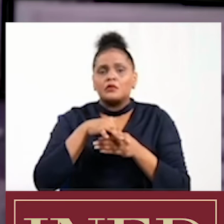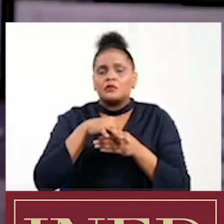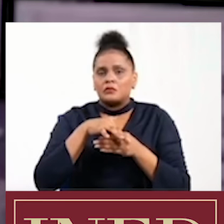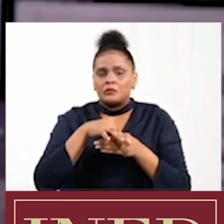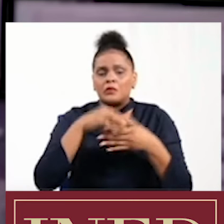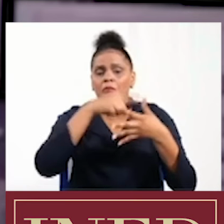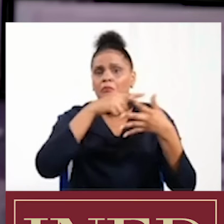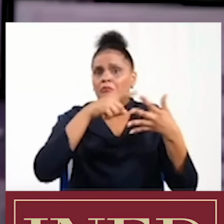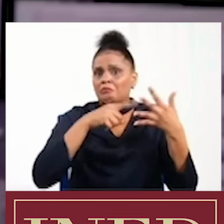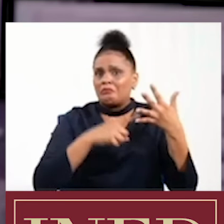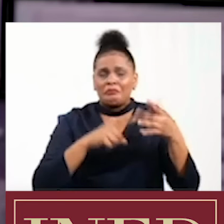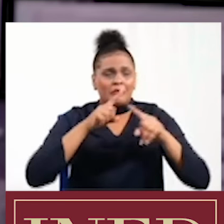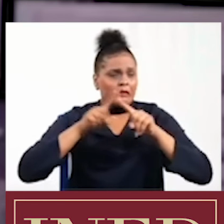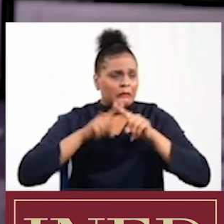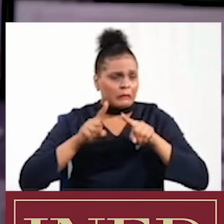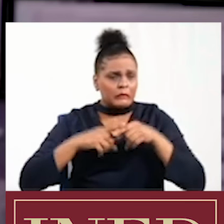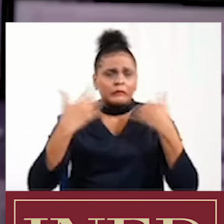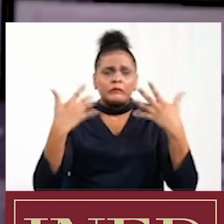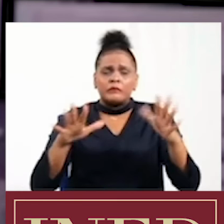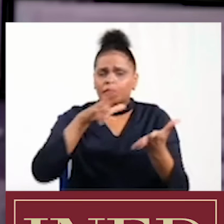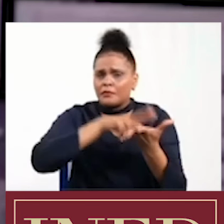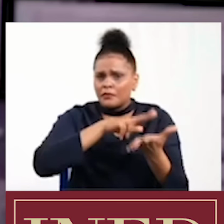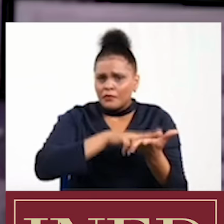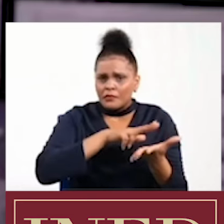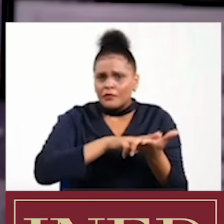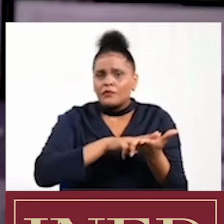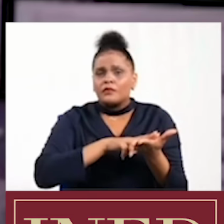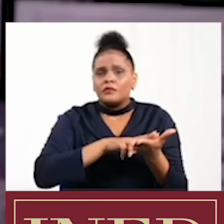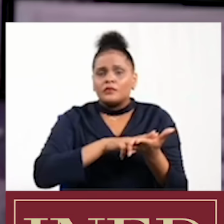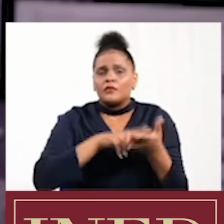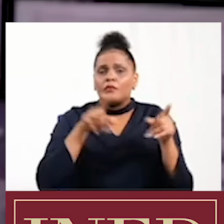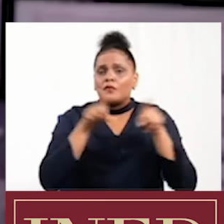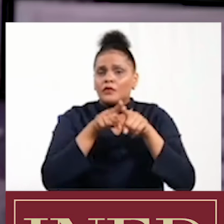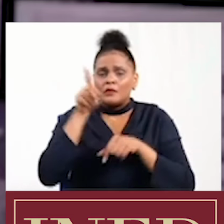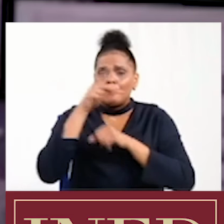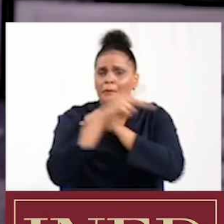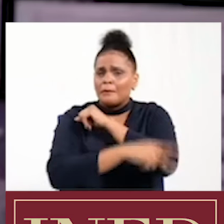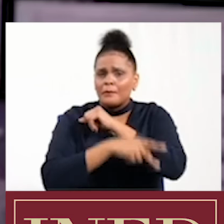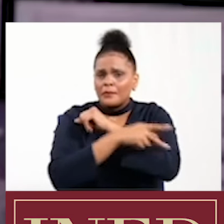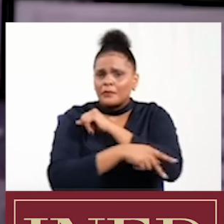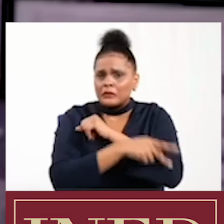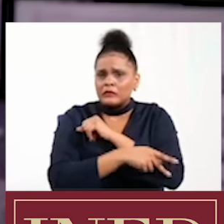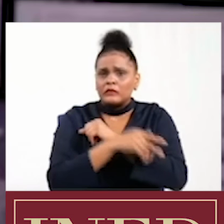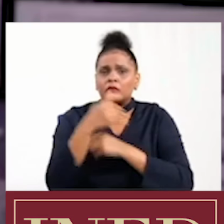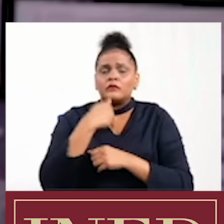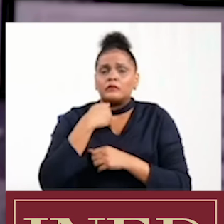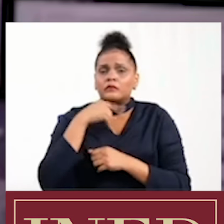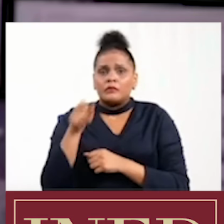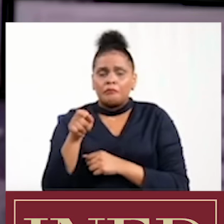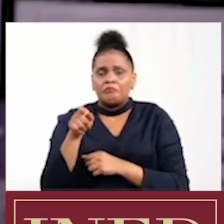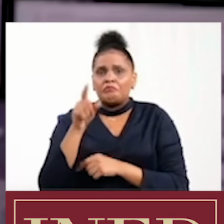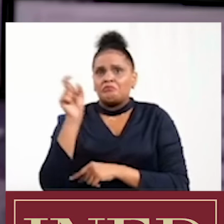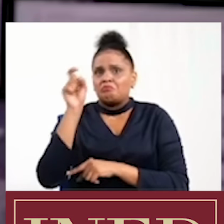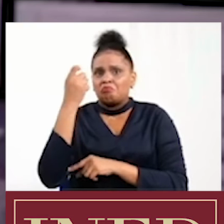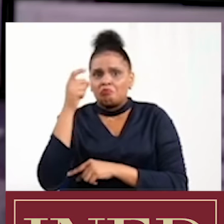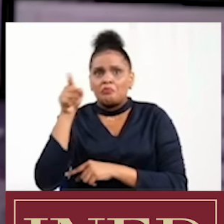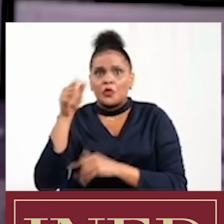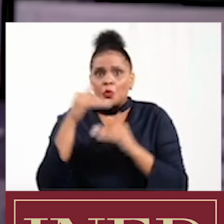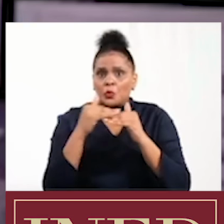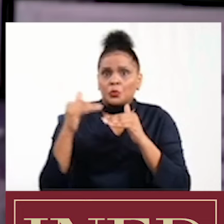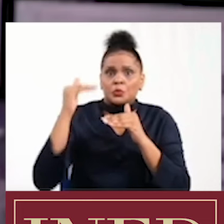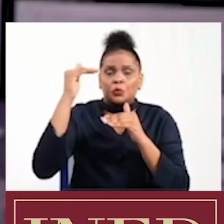y también en todos los niveles ellos tienen son un país desde el perdón federal por lo tanto tienen un nivel